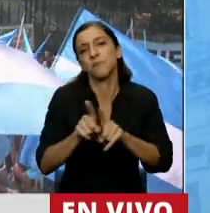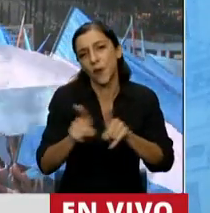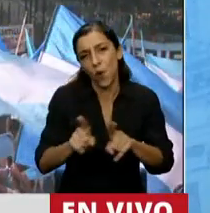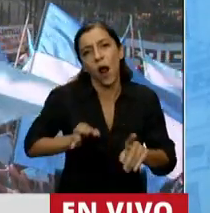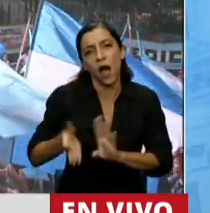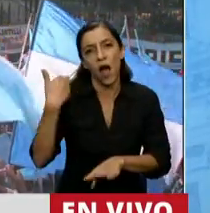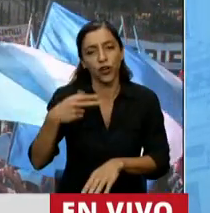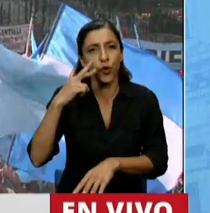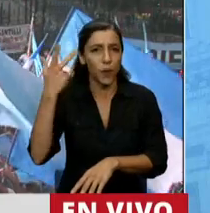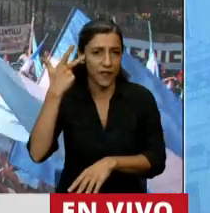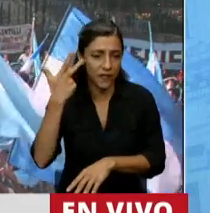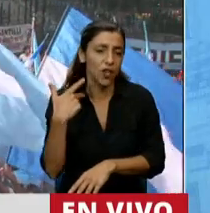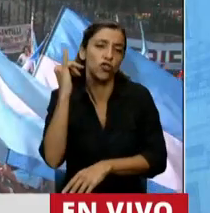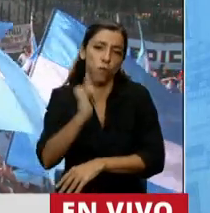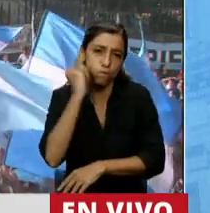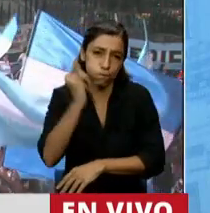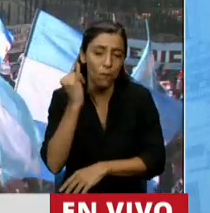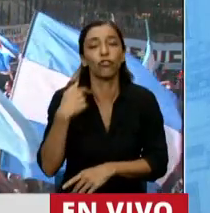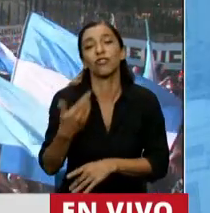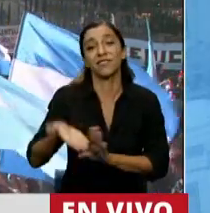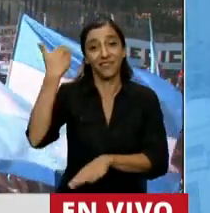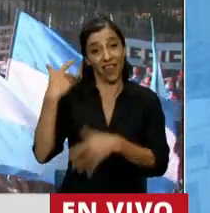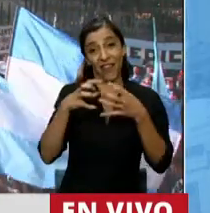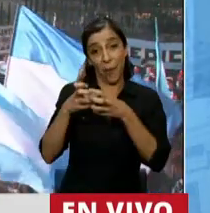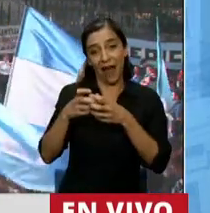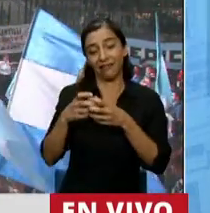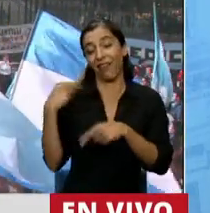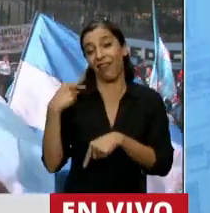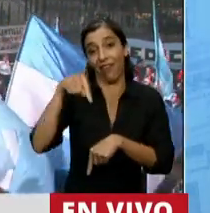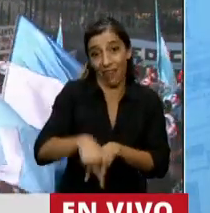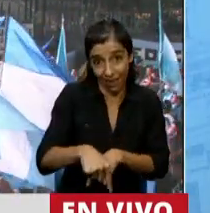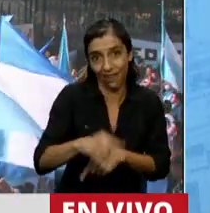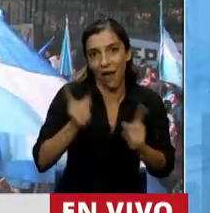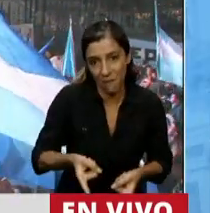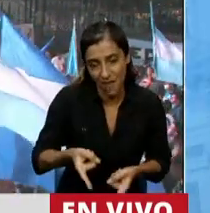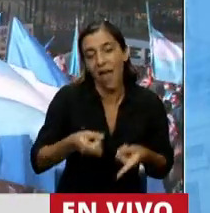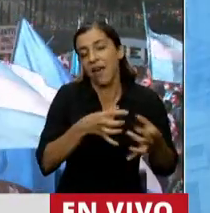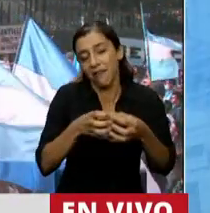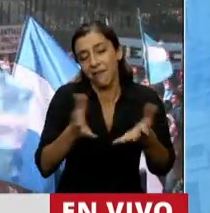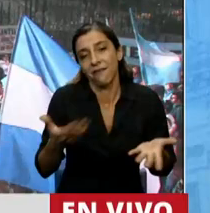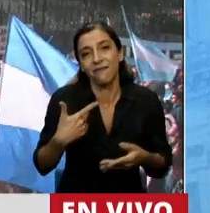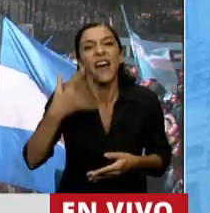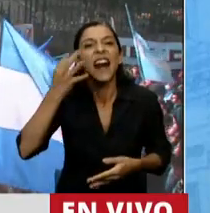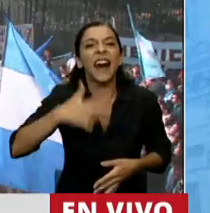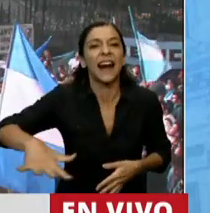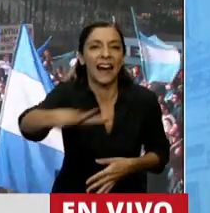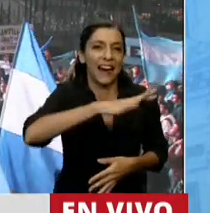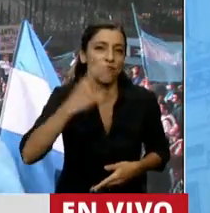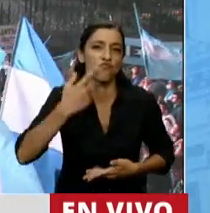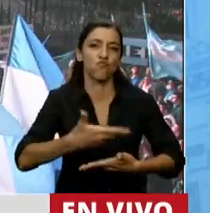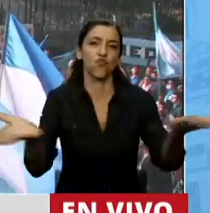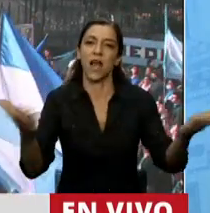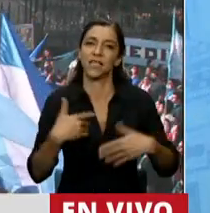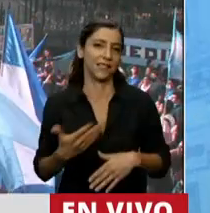2018, entre el debate del 2018 y el debate que estamos llevando adelante, la verdad que la realidad expuso o transparentó que lo que